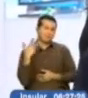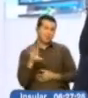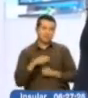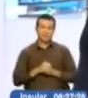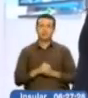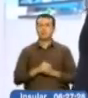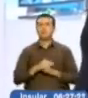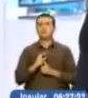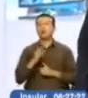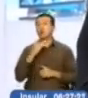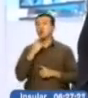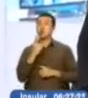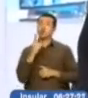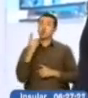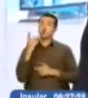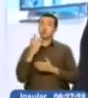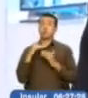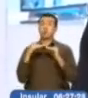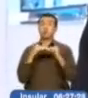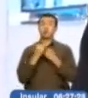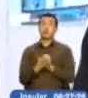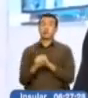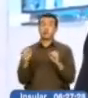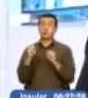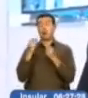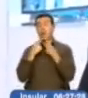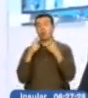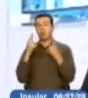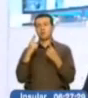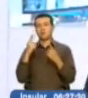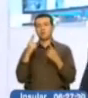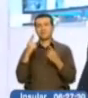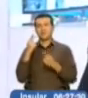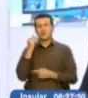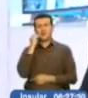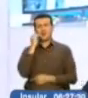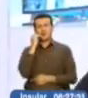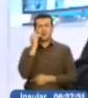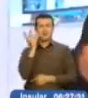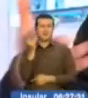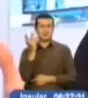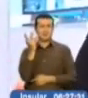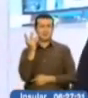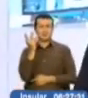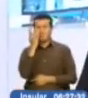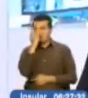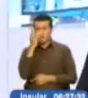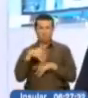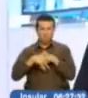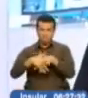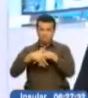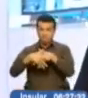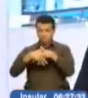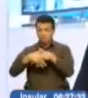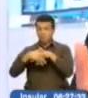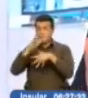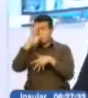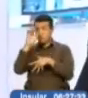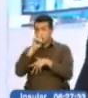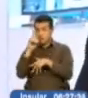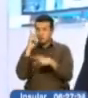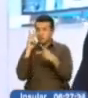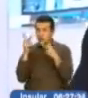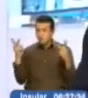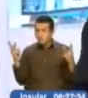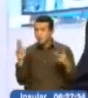la retórica de que estamos por salvar la democracia es un poco ridícula. O sea, cuando en los días de las movilizaciones de la derecha fue